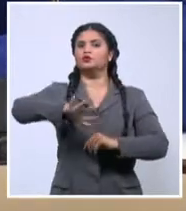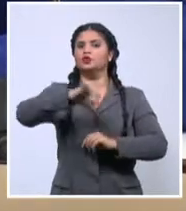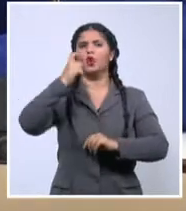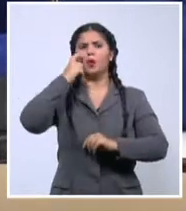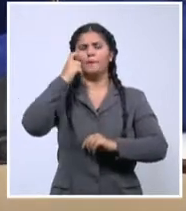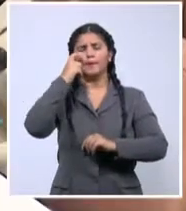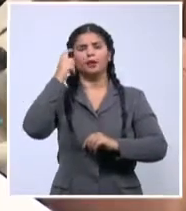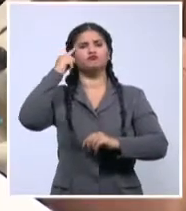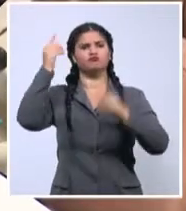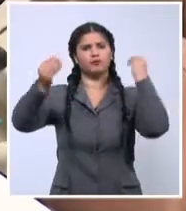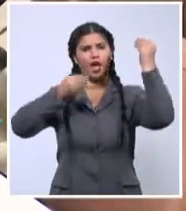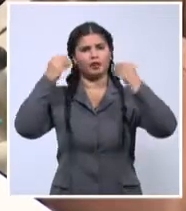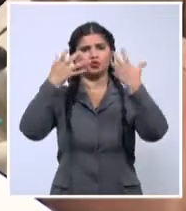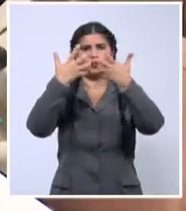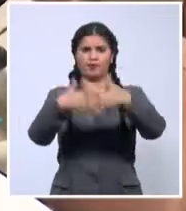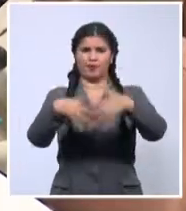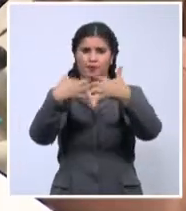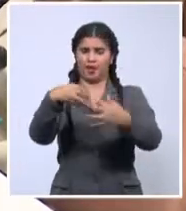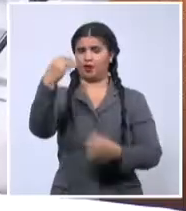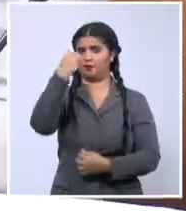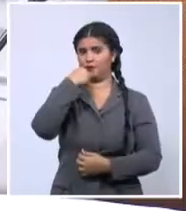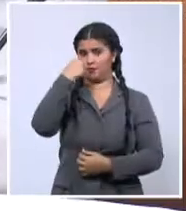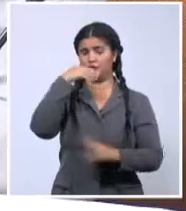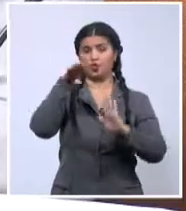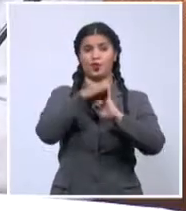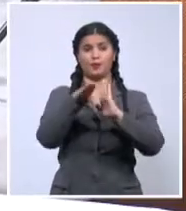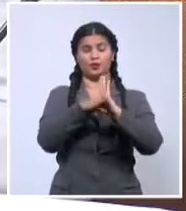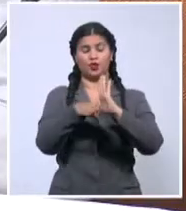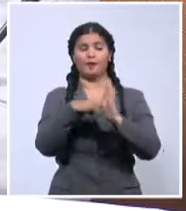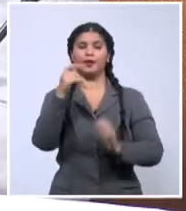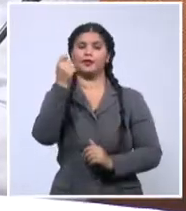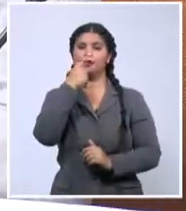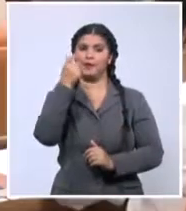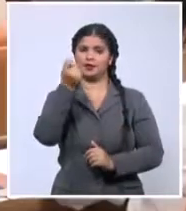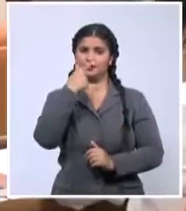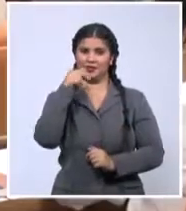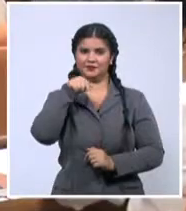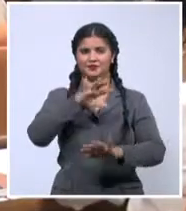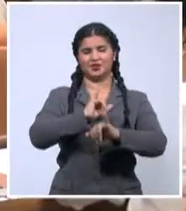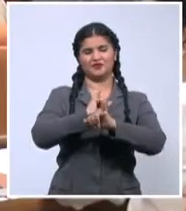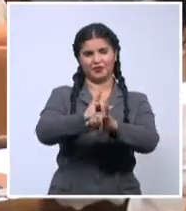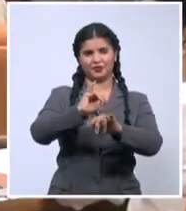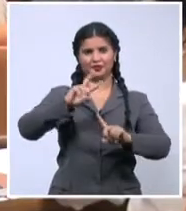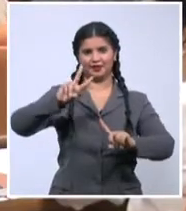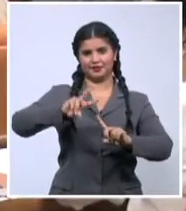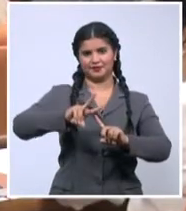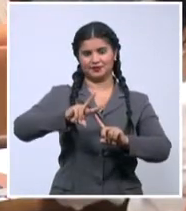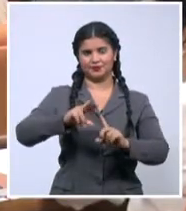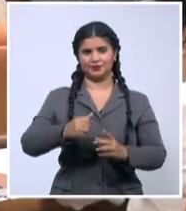producción de alimentos y el programa de medicina natural y tradicional. Rosana Thompson, Casamayor, Sistema Informativo de la Televisión.